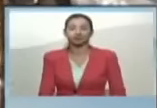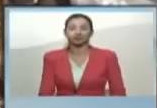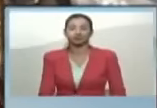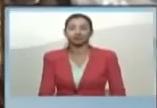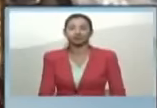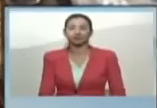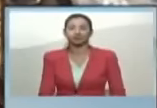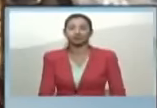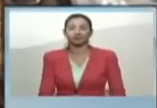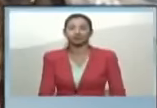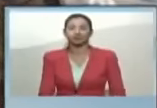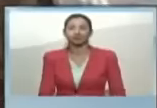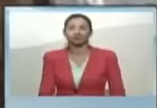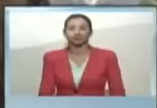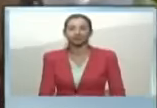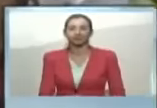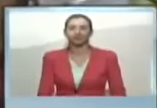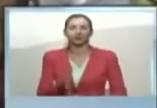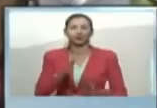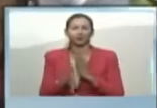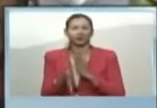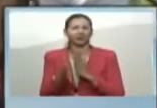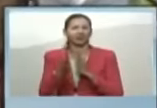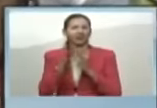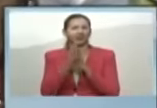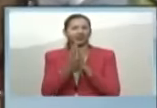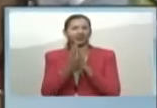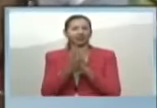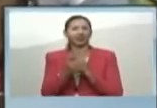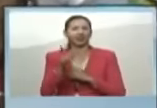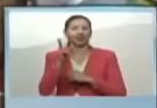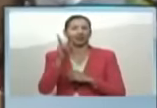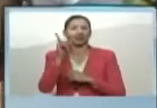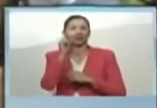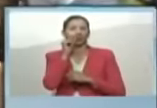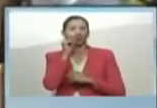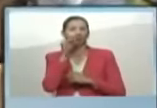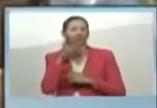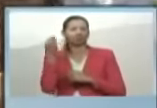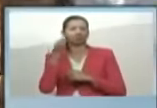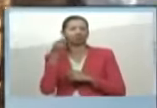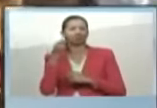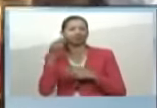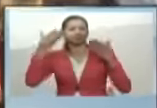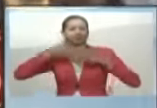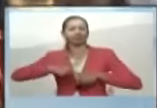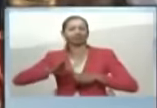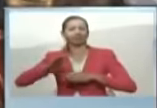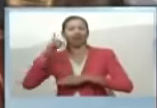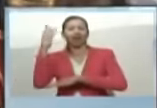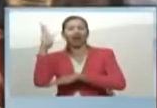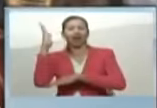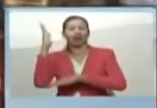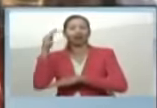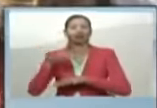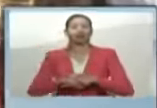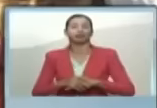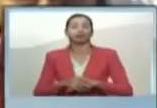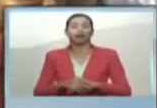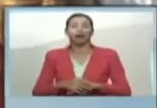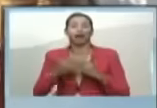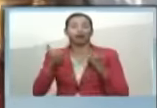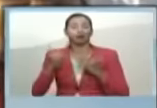bueno, eso fue en relación con el chamo brillante Zabaleta de Lara, pero con este pequeño